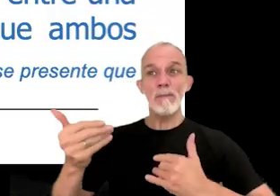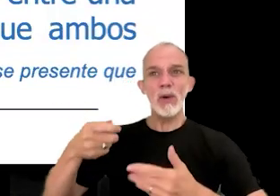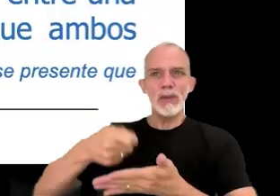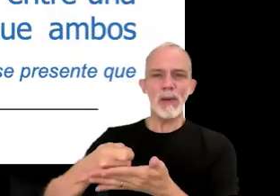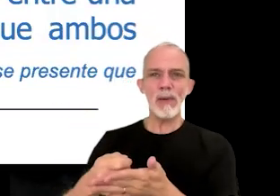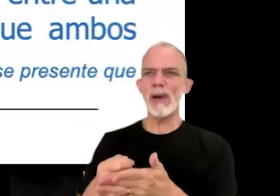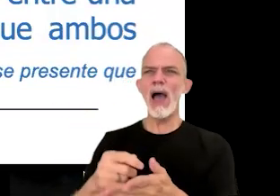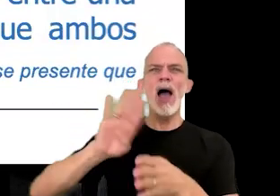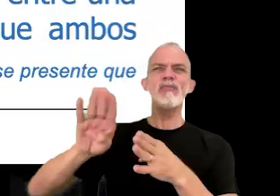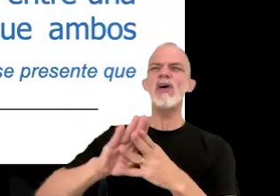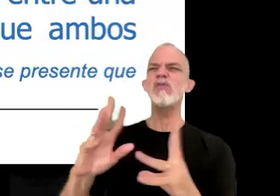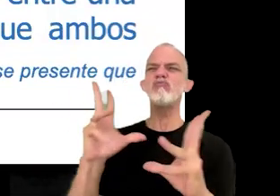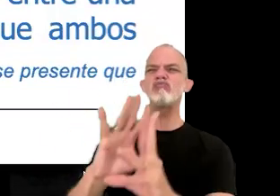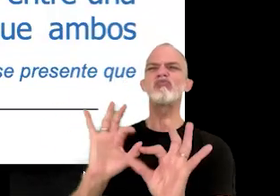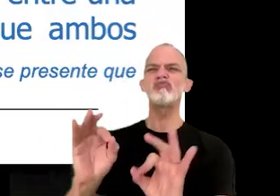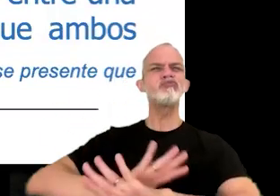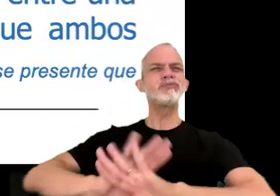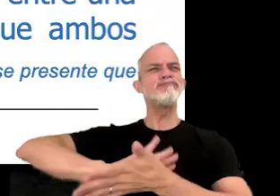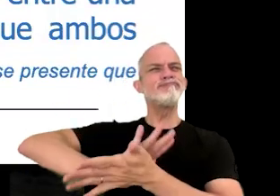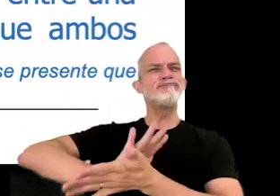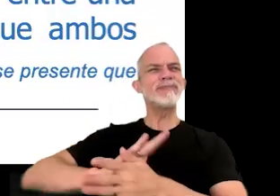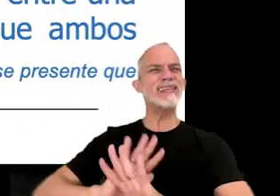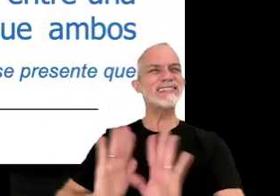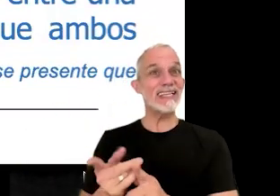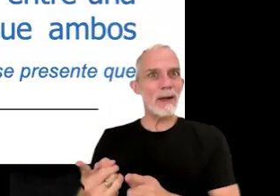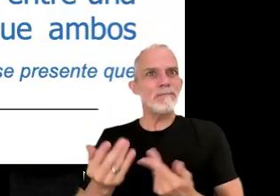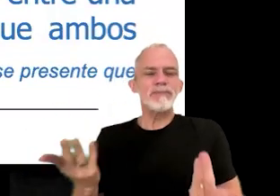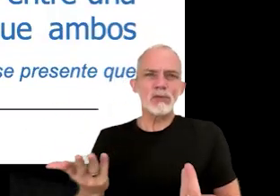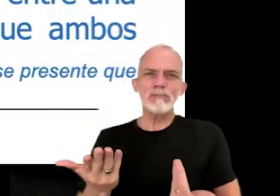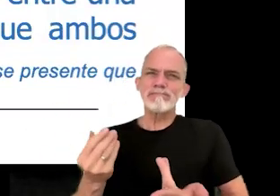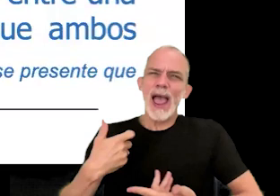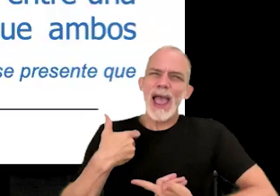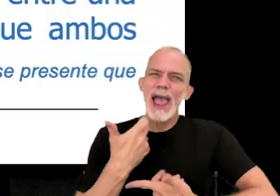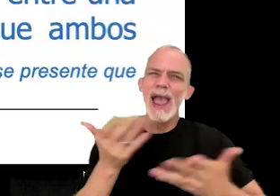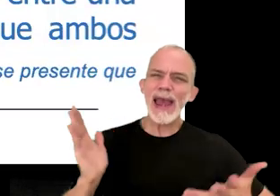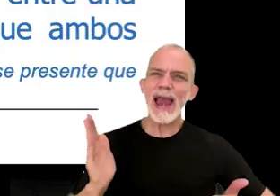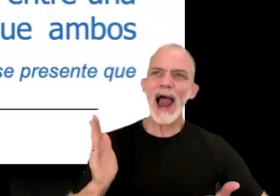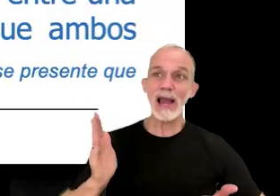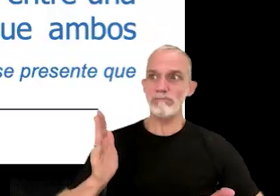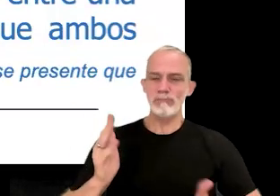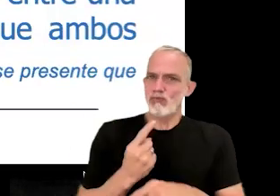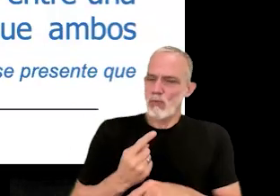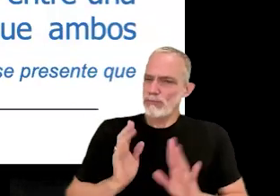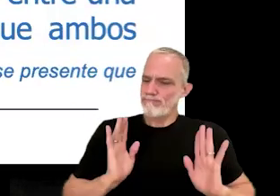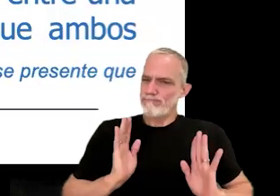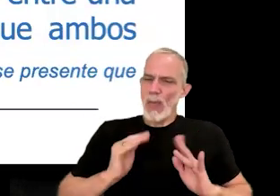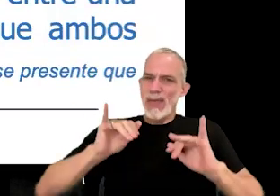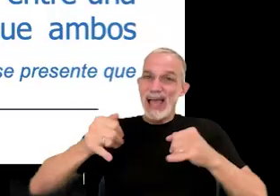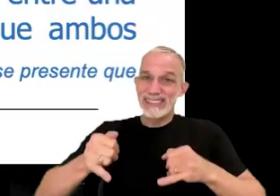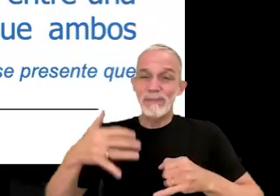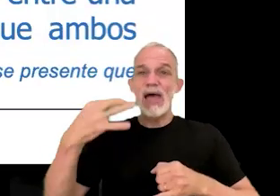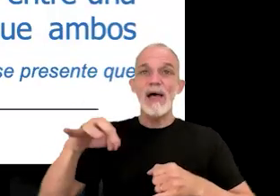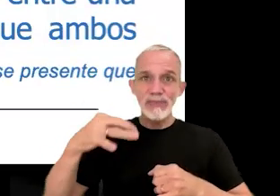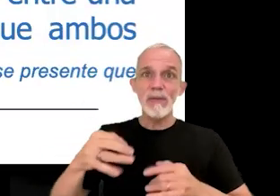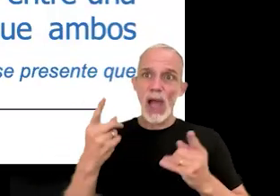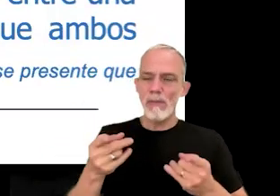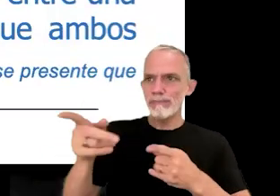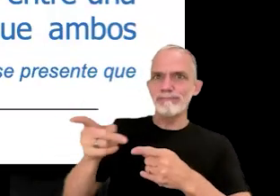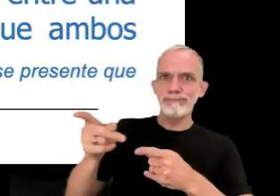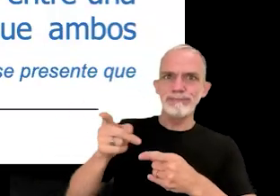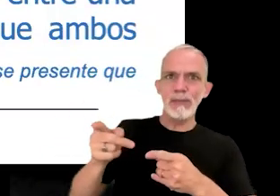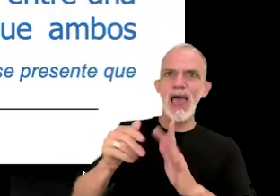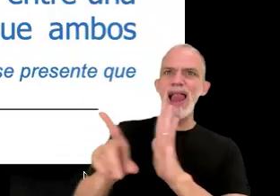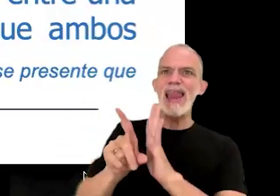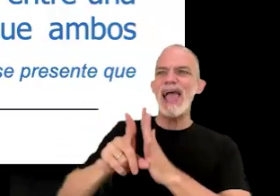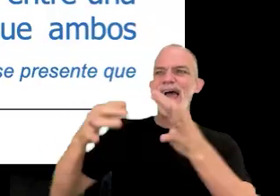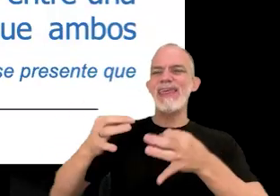extinción de las obligaciones, en principio y como regla general, no podría ser admitida sin el menoscabo del principio de legalidad de la